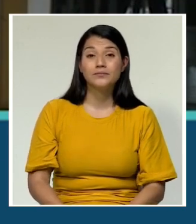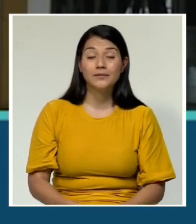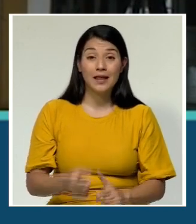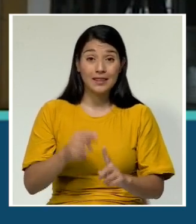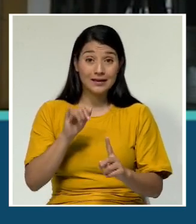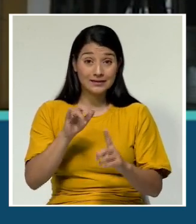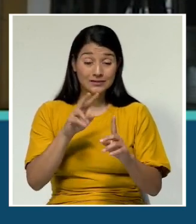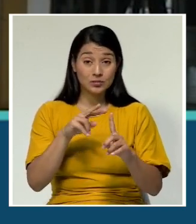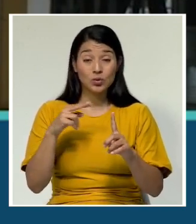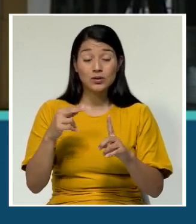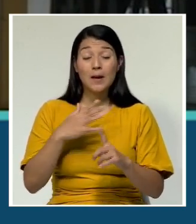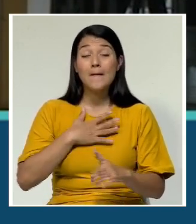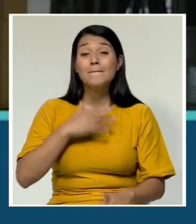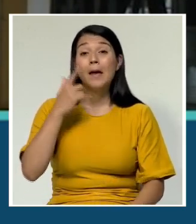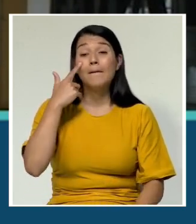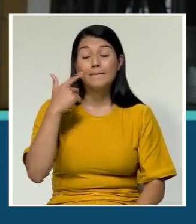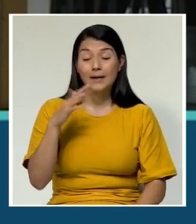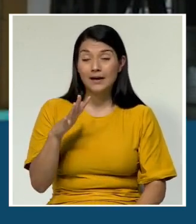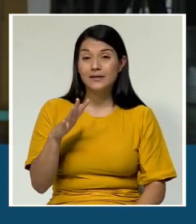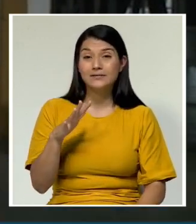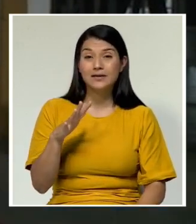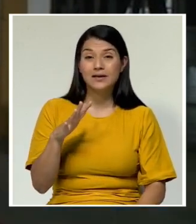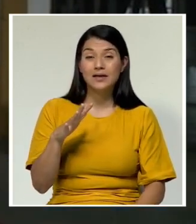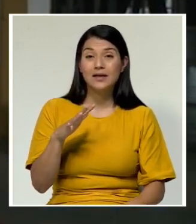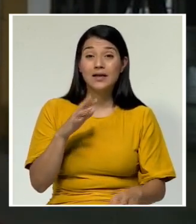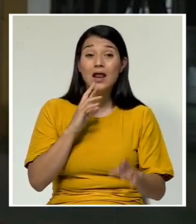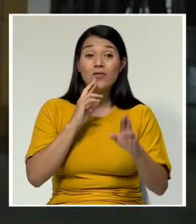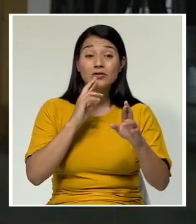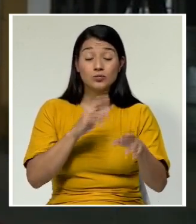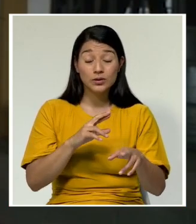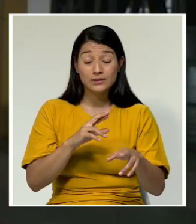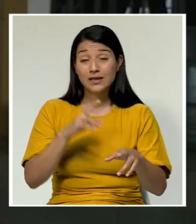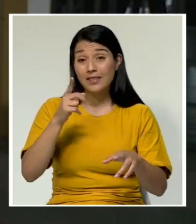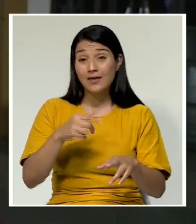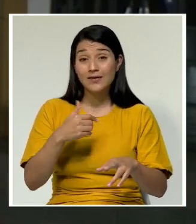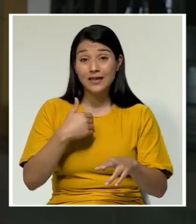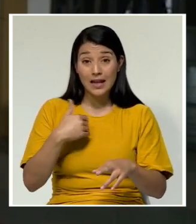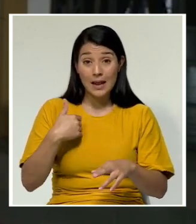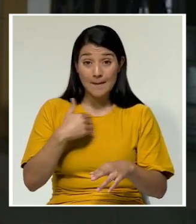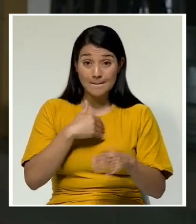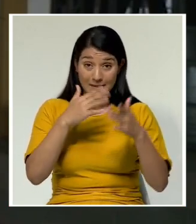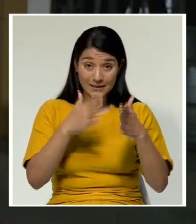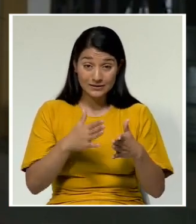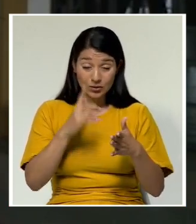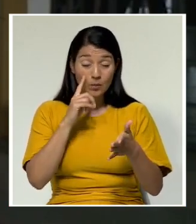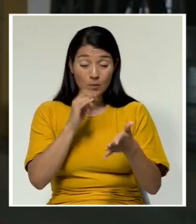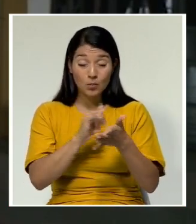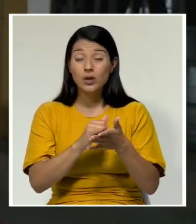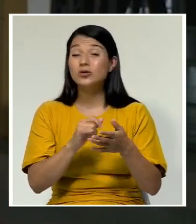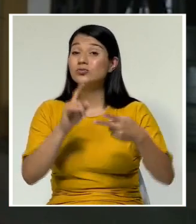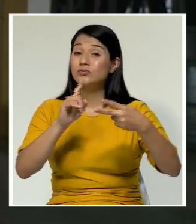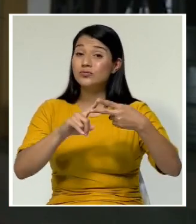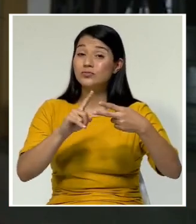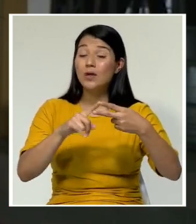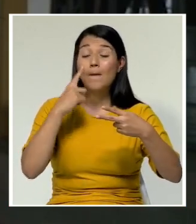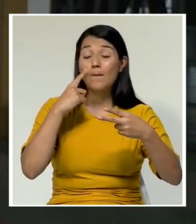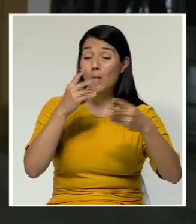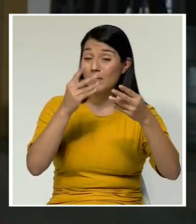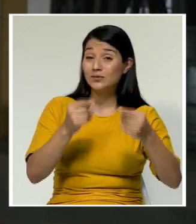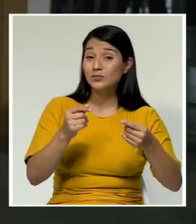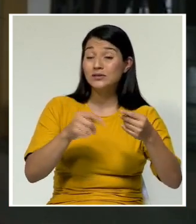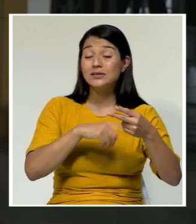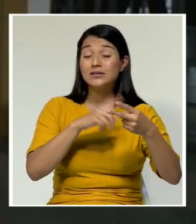en esa misma intensidad o en una intensidad mayor. Por ejemplo, se inauguran pasos importantes a desnivel en circunvalación, pero